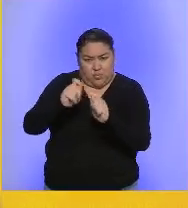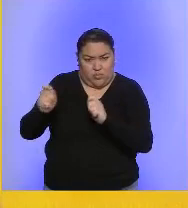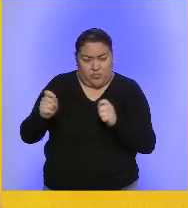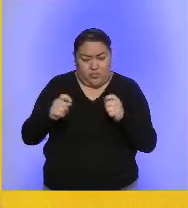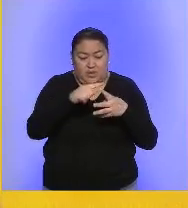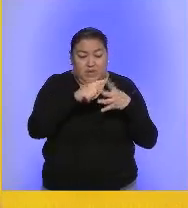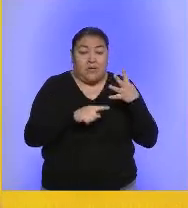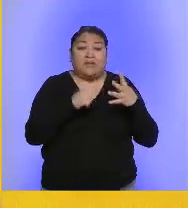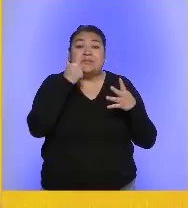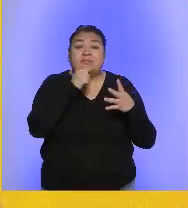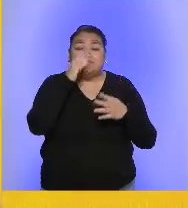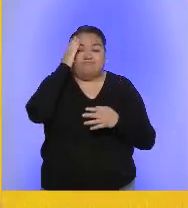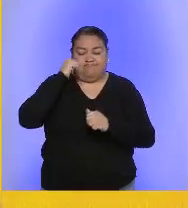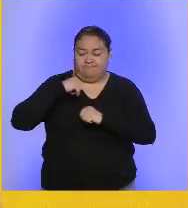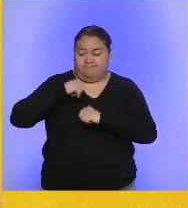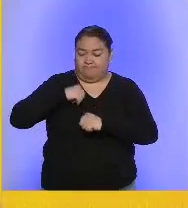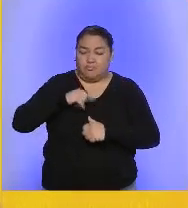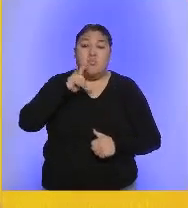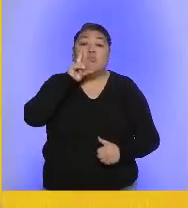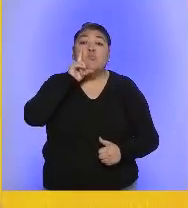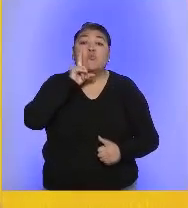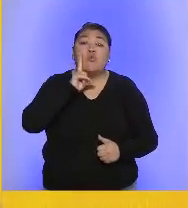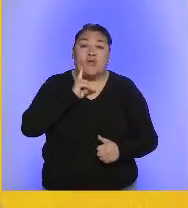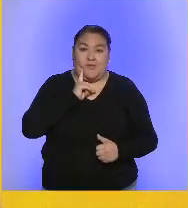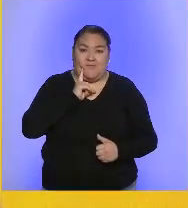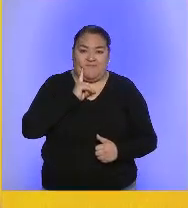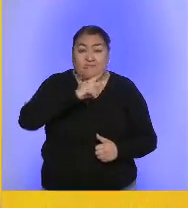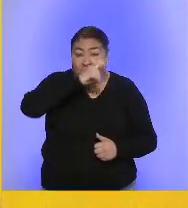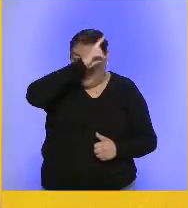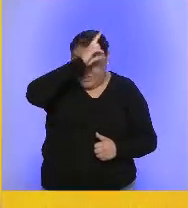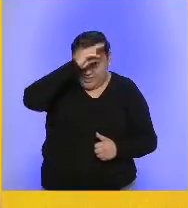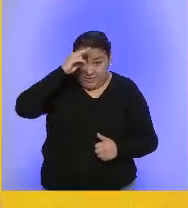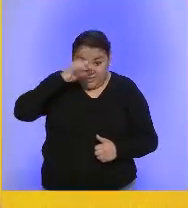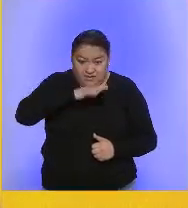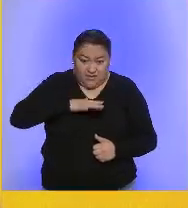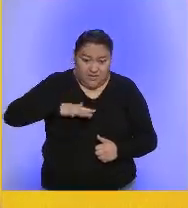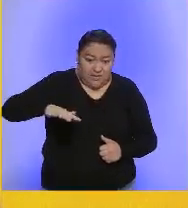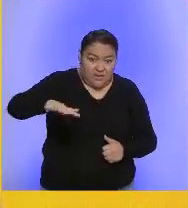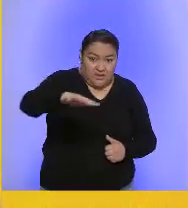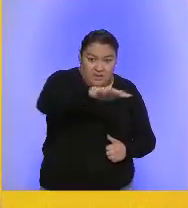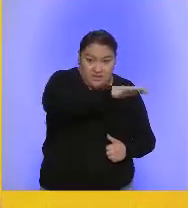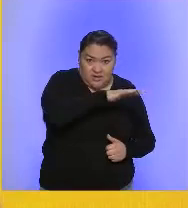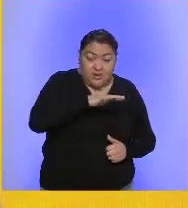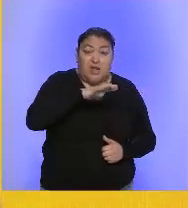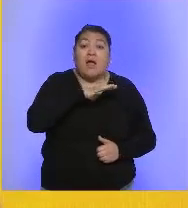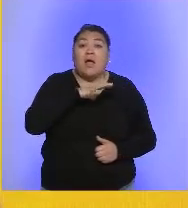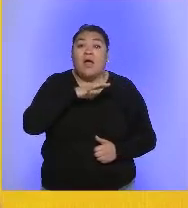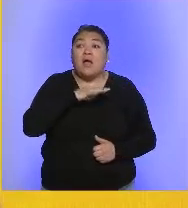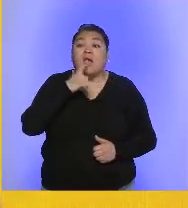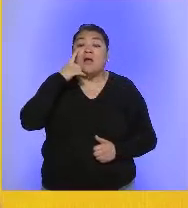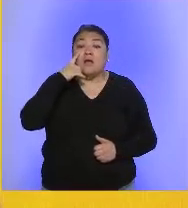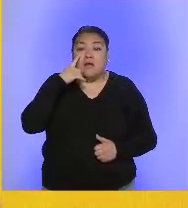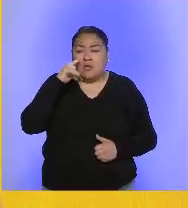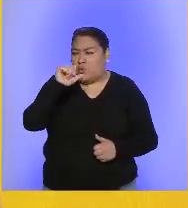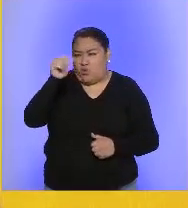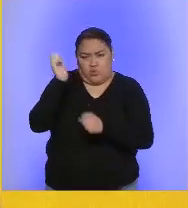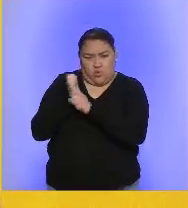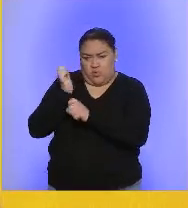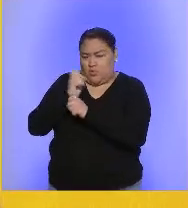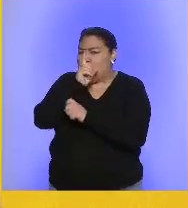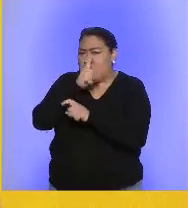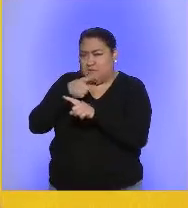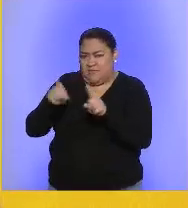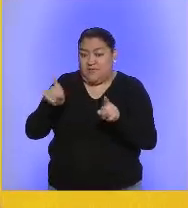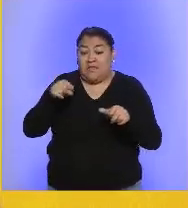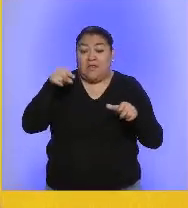Porque en Nayarit tenemos el único sistema que no se tiene en otras entidades federativas, es que los regidores no se